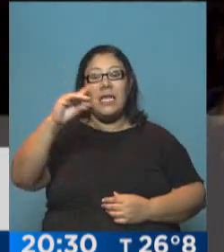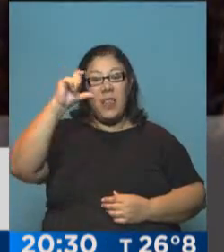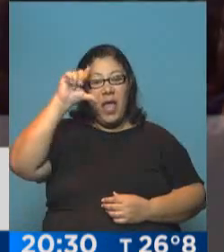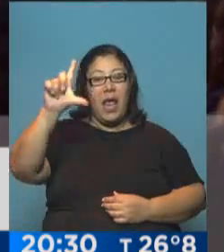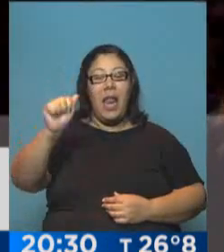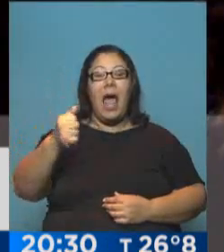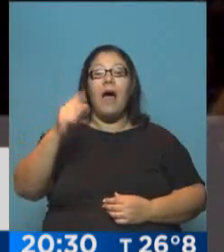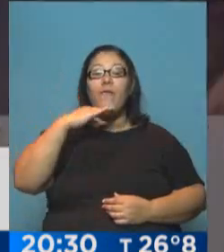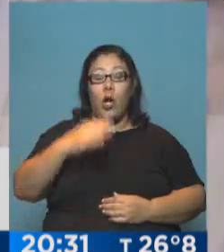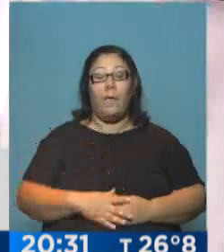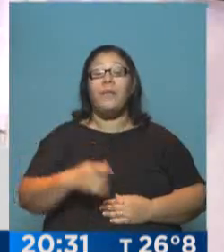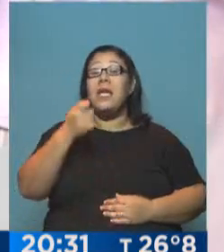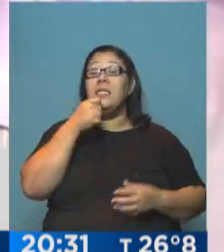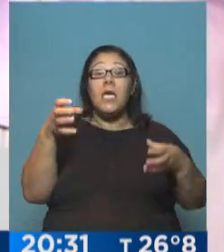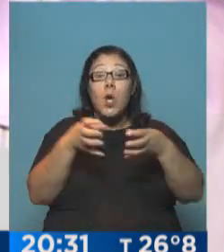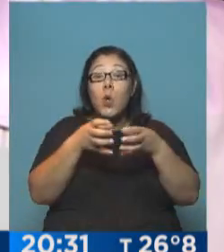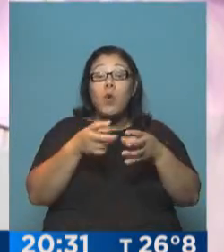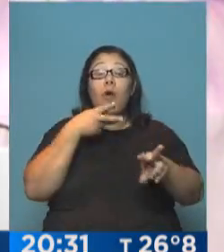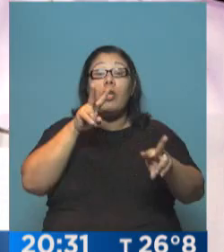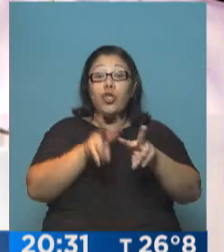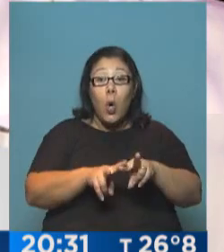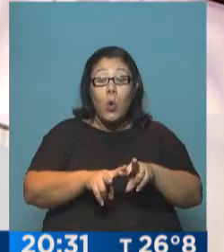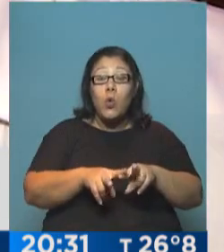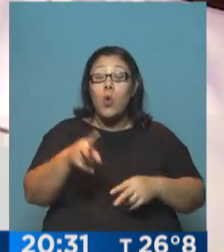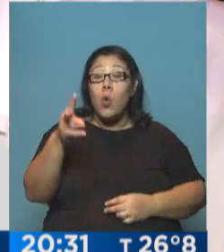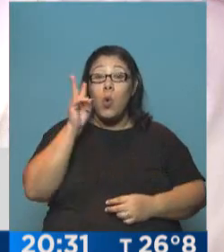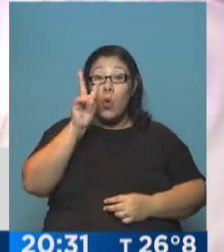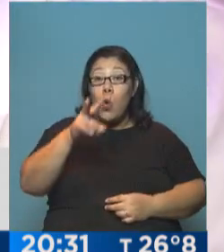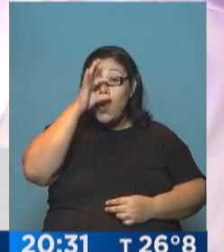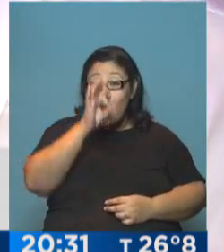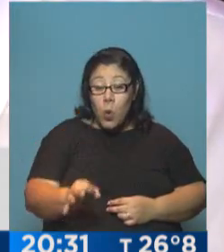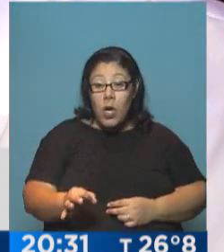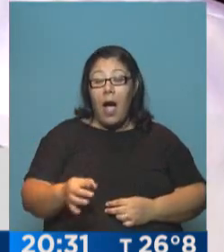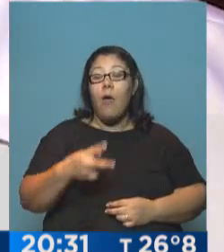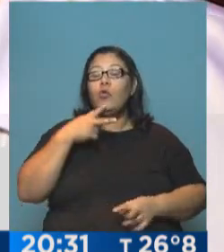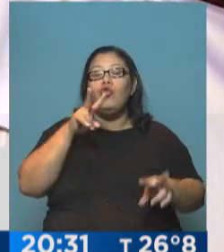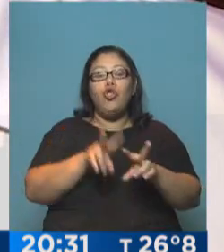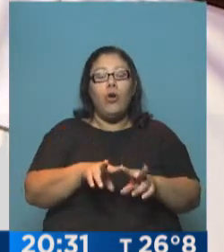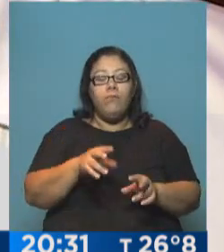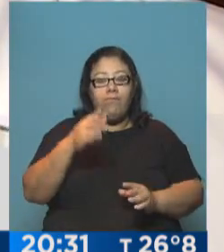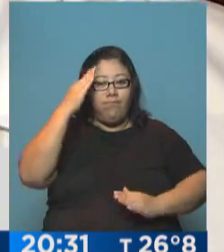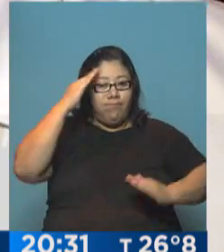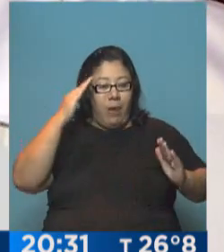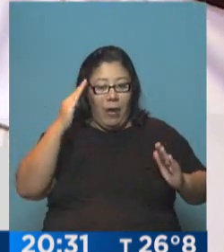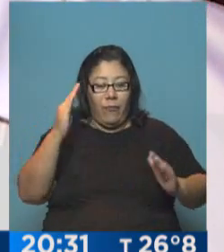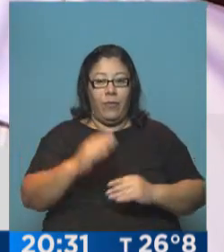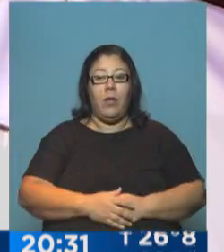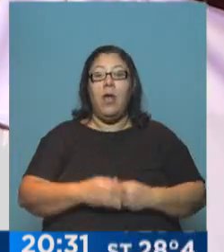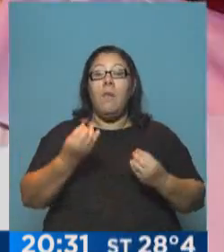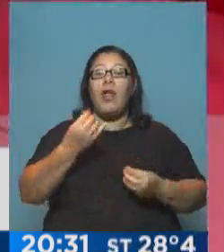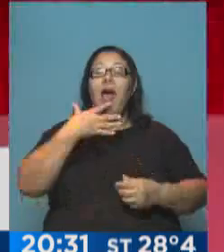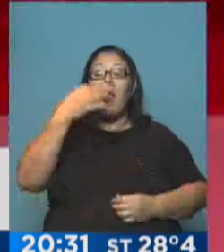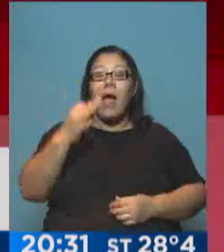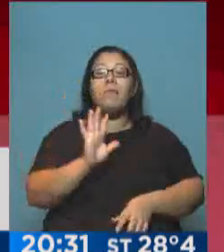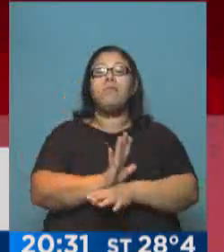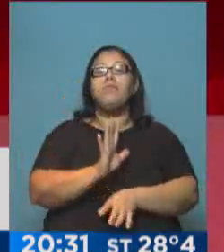Si nunca vieron Fuerza Bruta, se van a encontrar con un show que les va a abrir la cabeza. Se van a encontrar con un lugar, tres dimensiones reales,